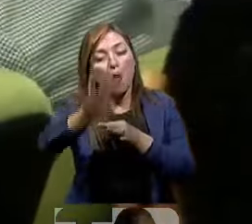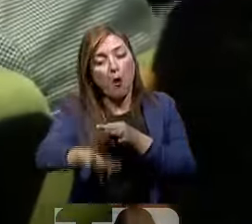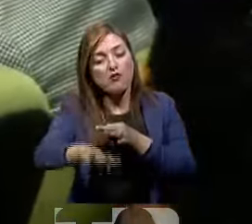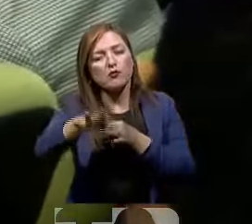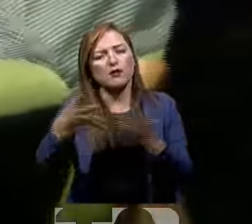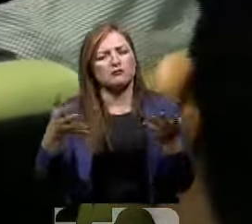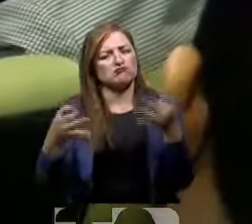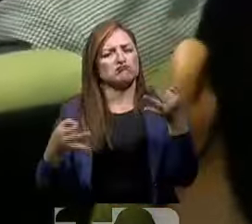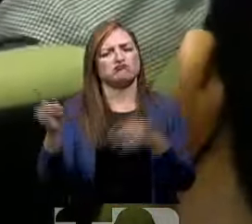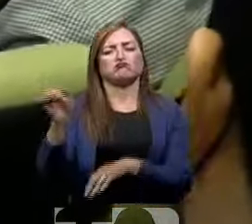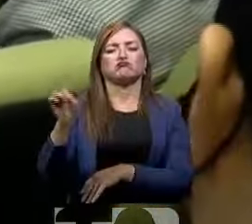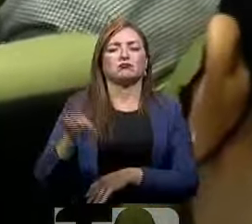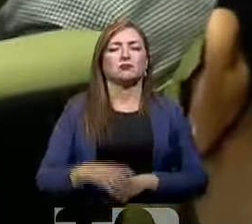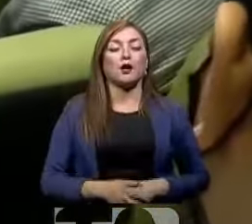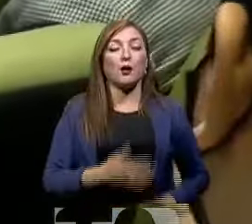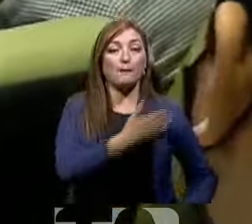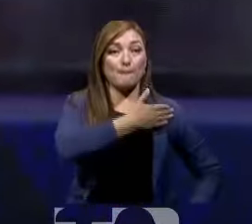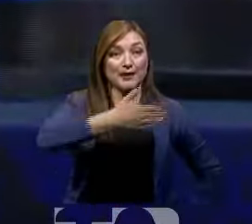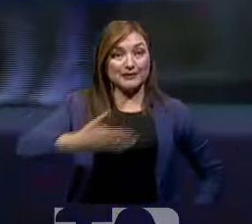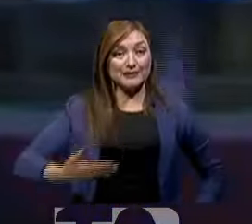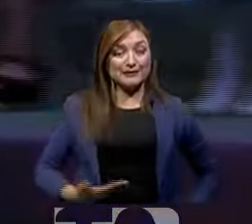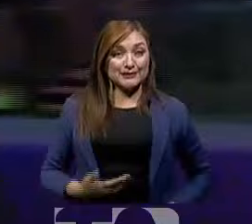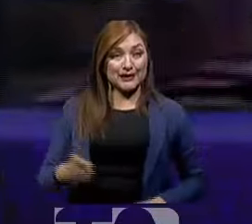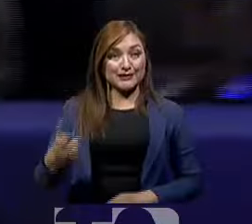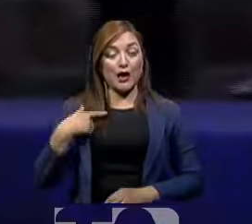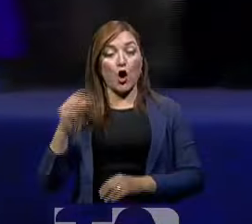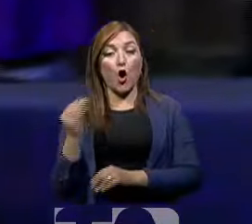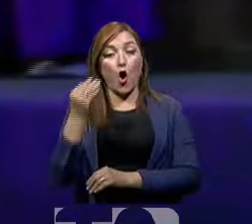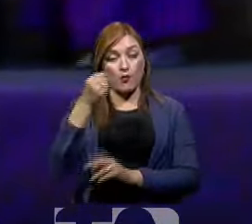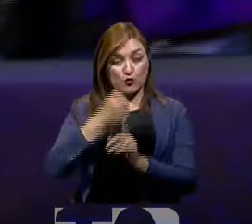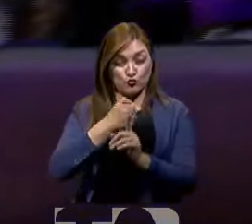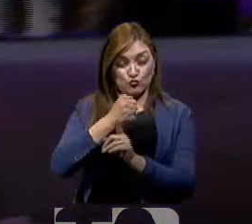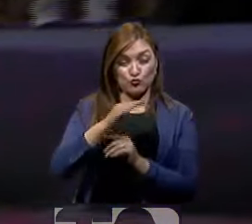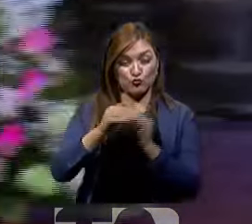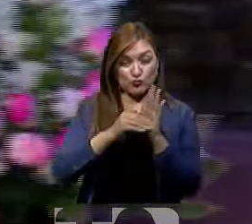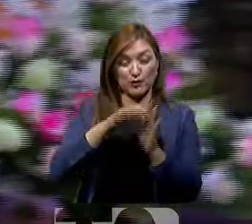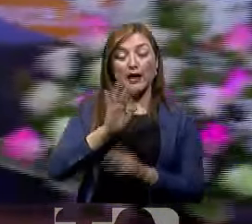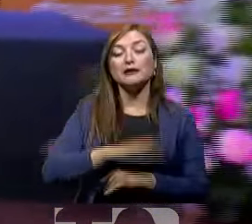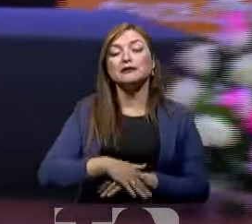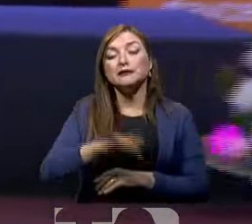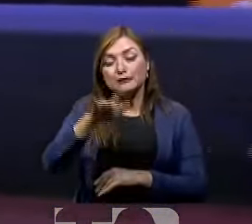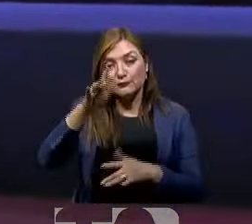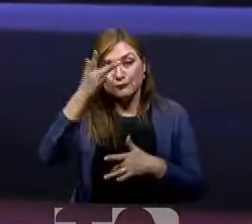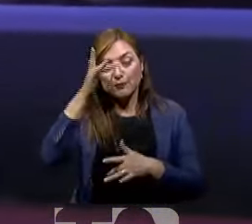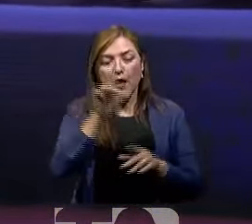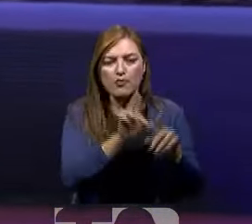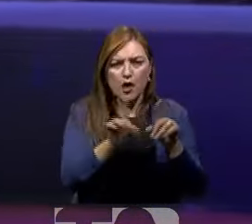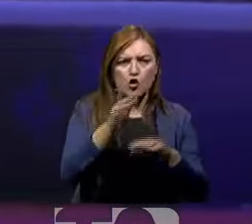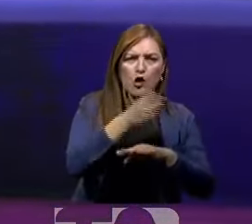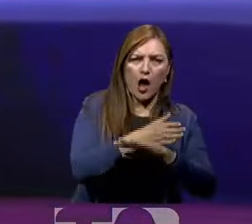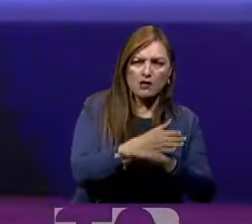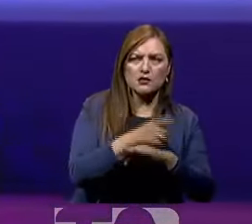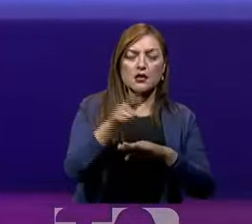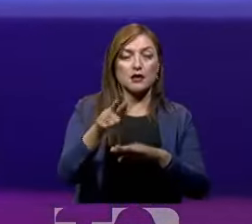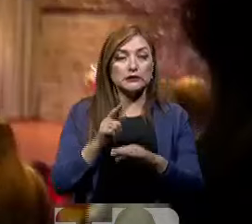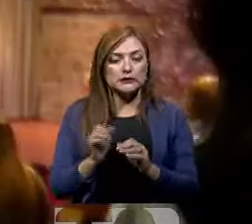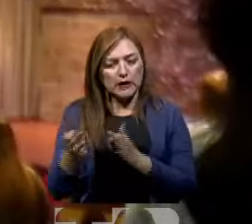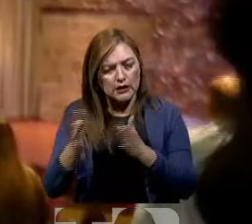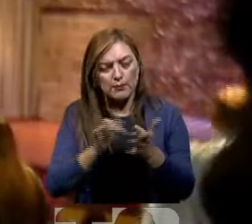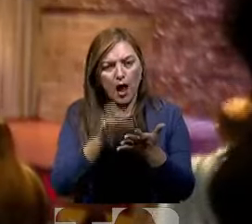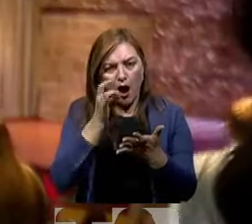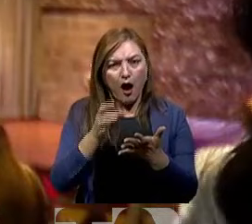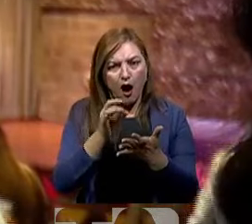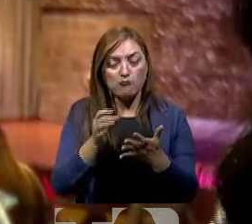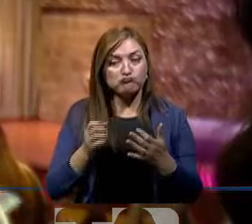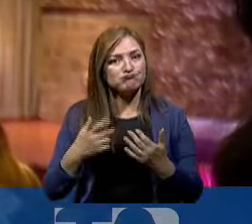Según Gustavo Dávila, presidente de Jóvenes contra el Cáncer, diagnósticos a tiempo y tratamientos oportunos pueden salvar vidas. La